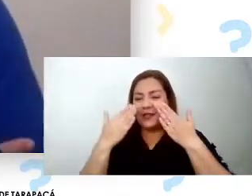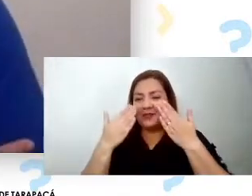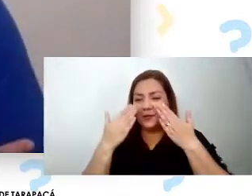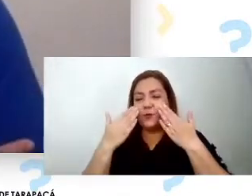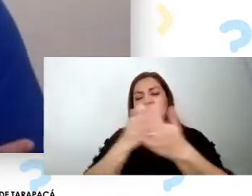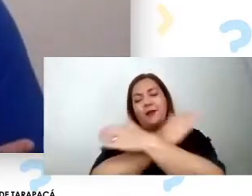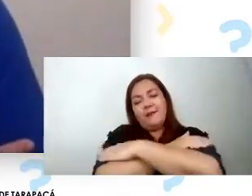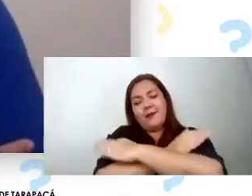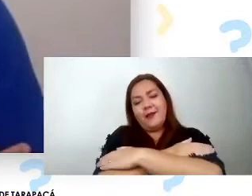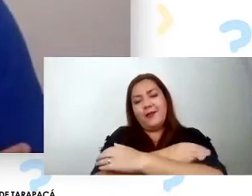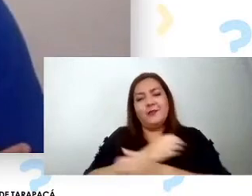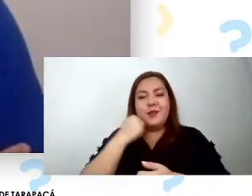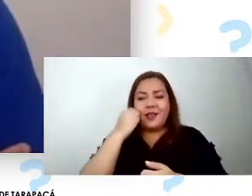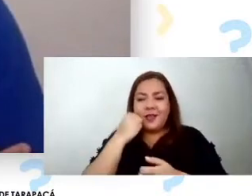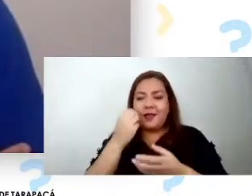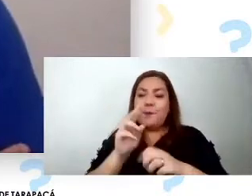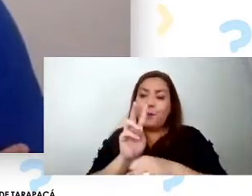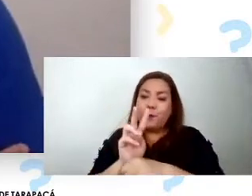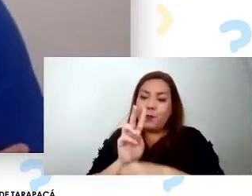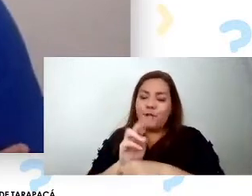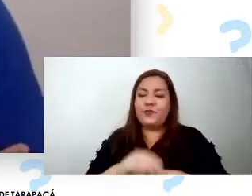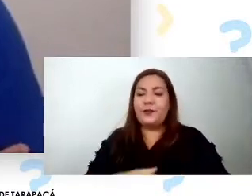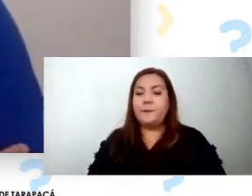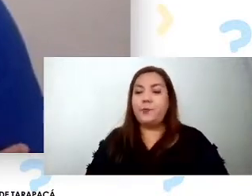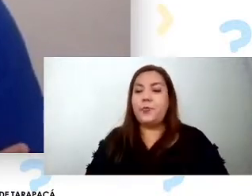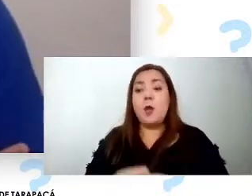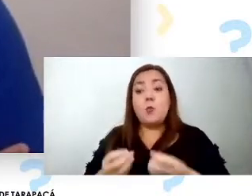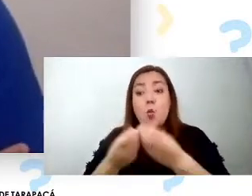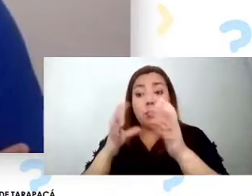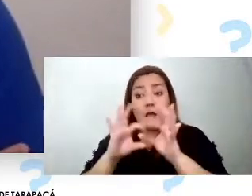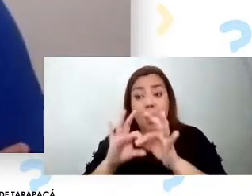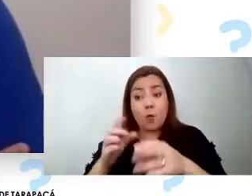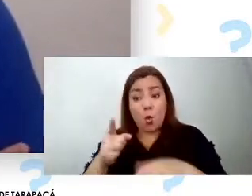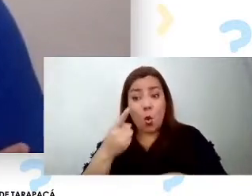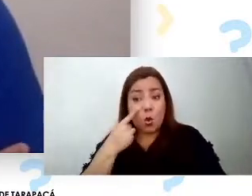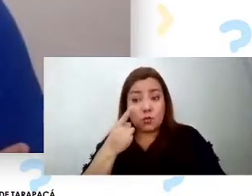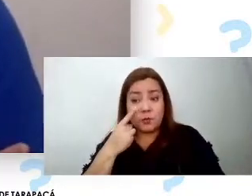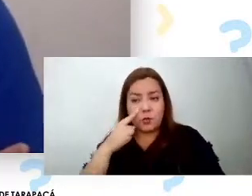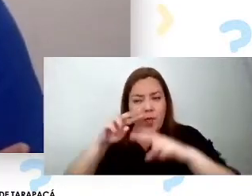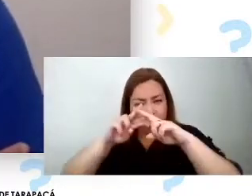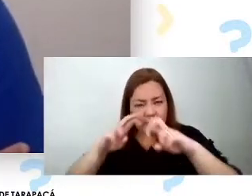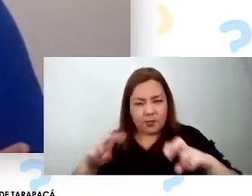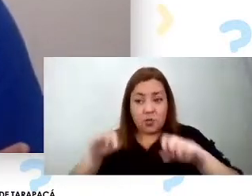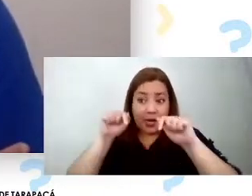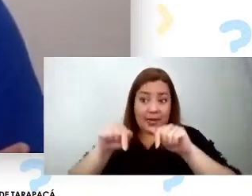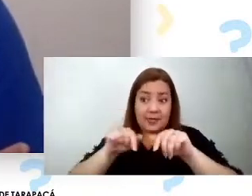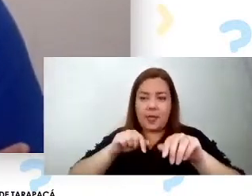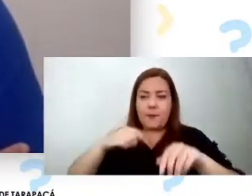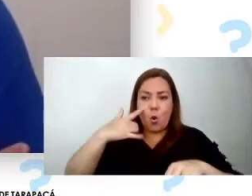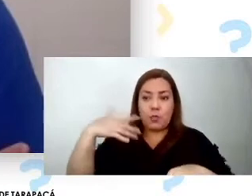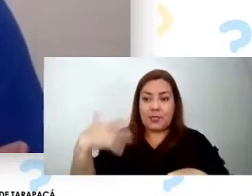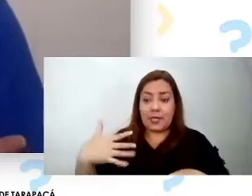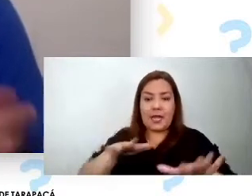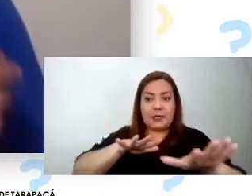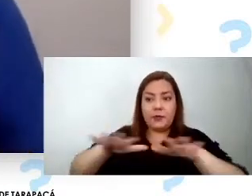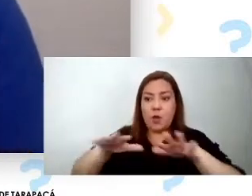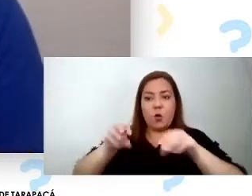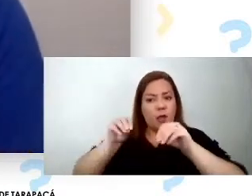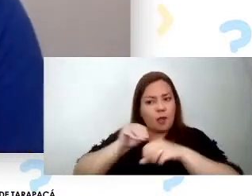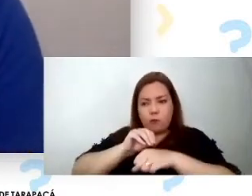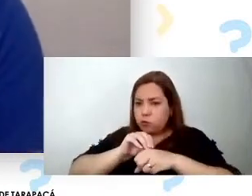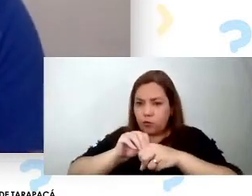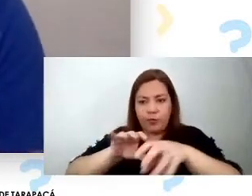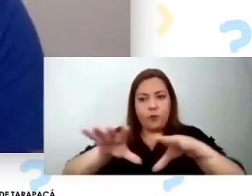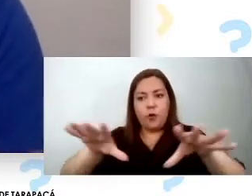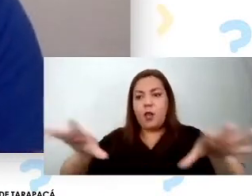querida profe Bene. Muchas gracias por su conocimiento e investigación en esta importante actividad, una gran divulgadora científica de